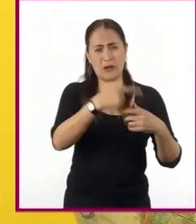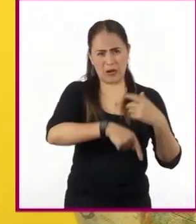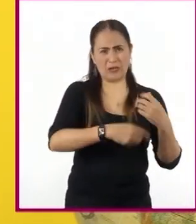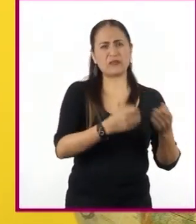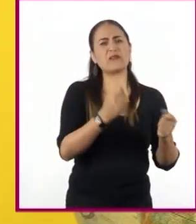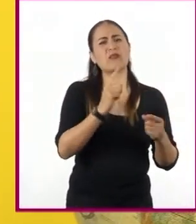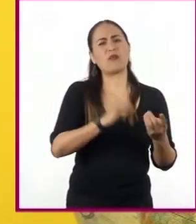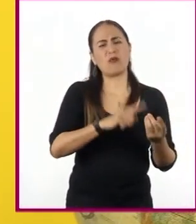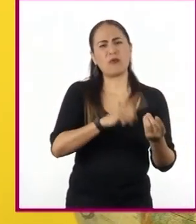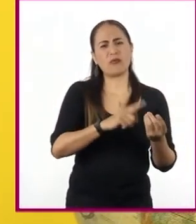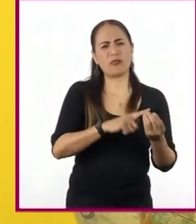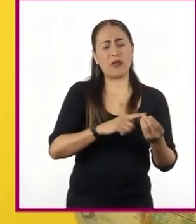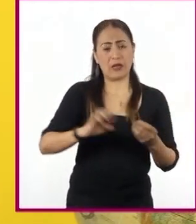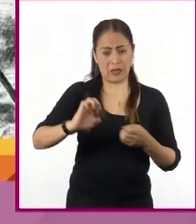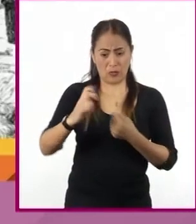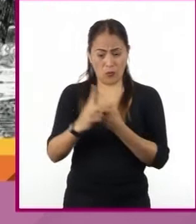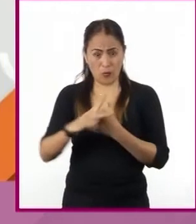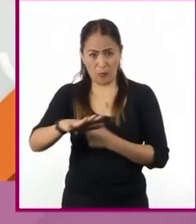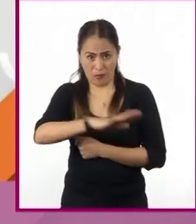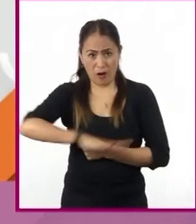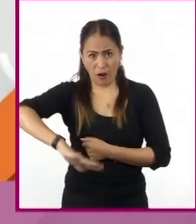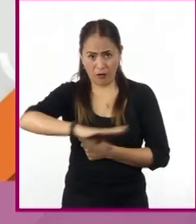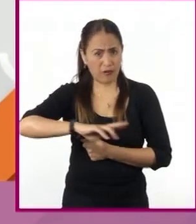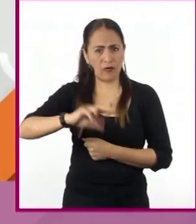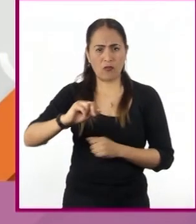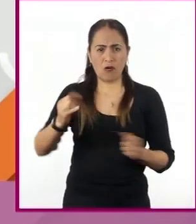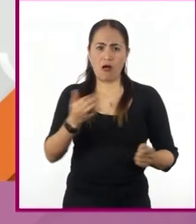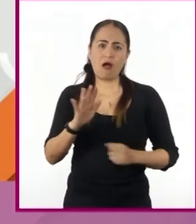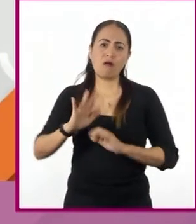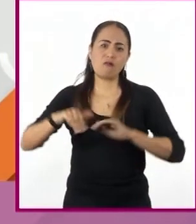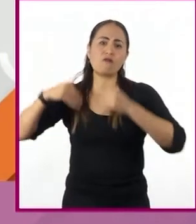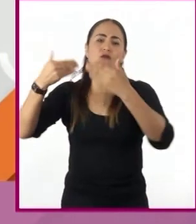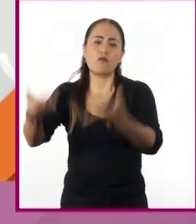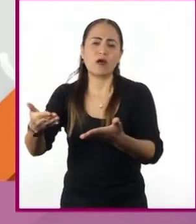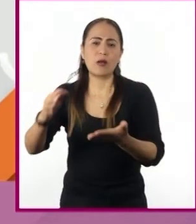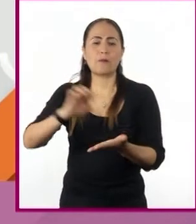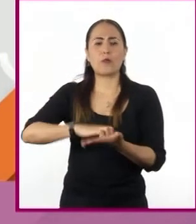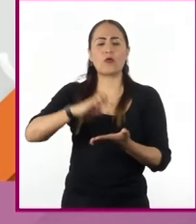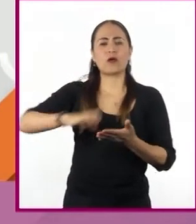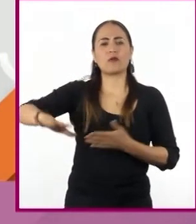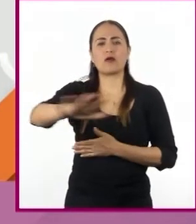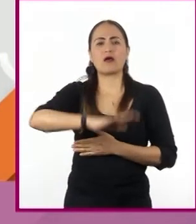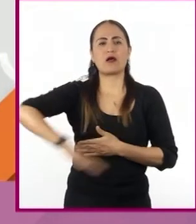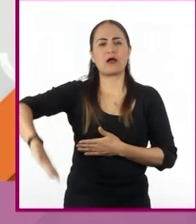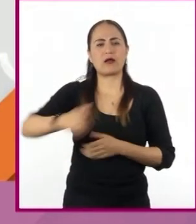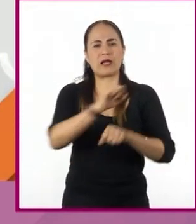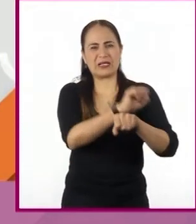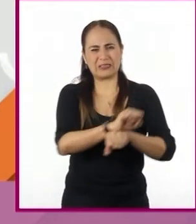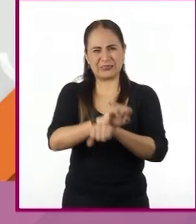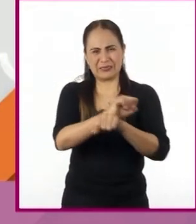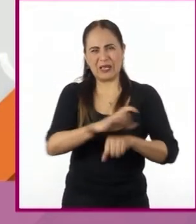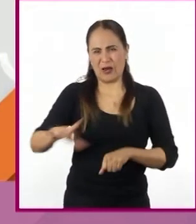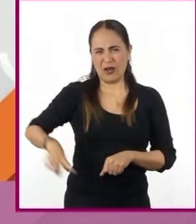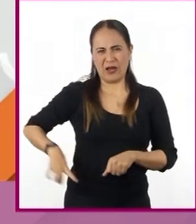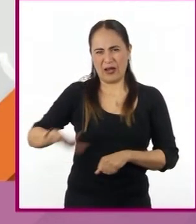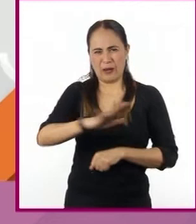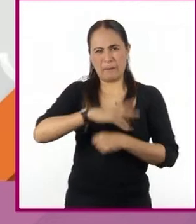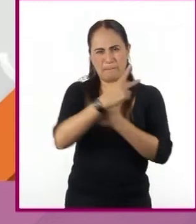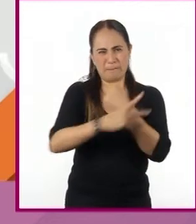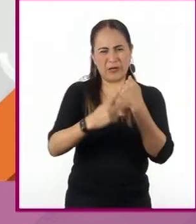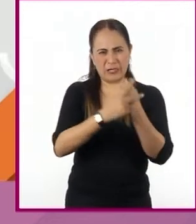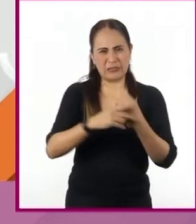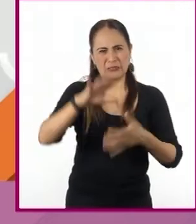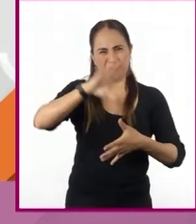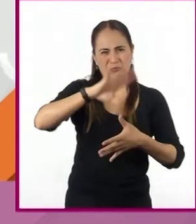provenían de territorios fuera de Europa. Por ejemplo, el algodón se cultivaba en los estados esclavistas del sur de Estados Unidos de